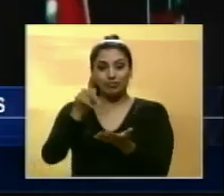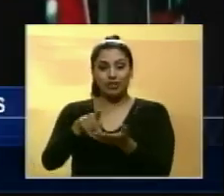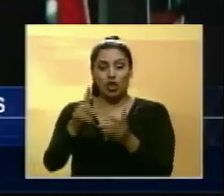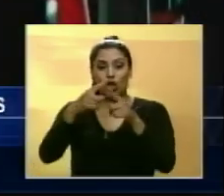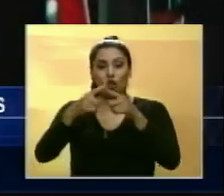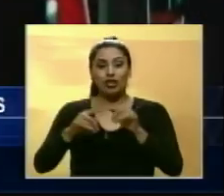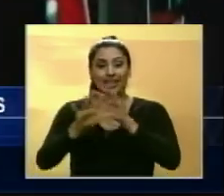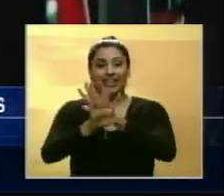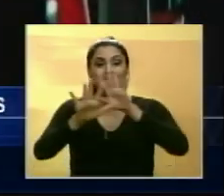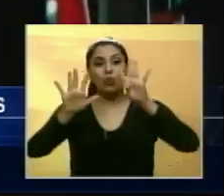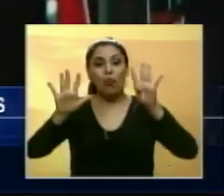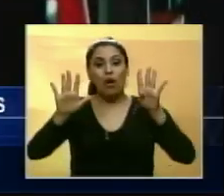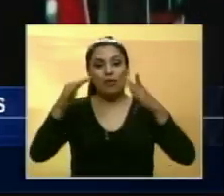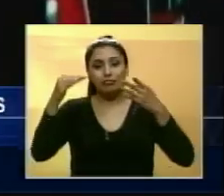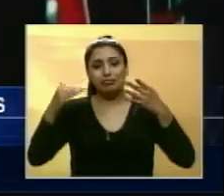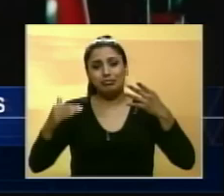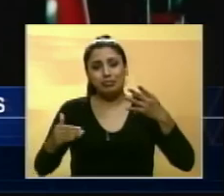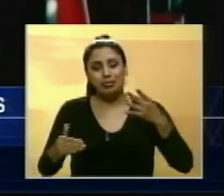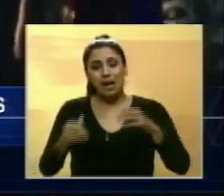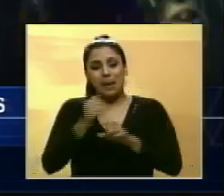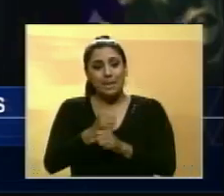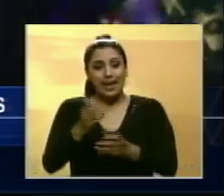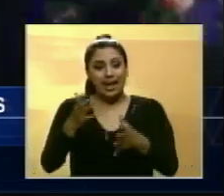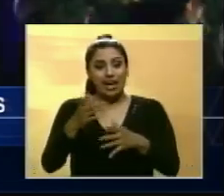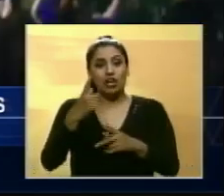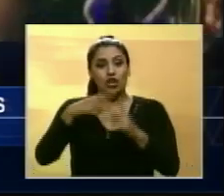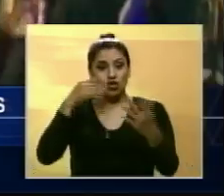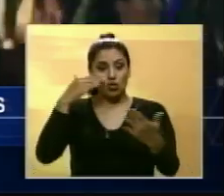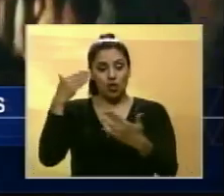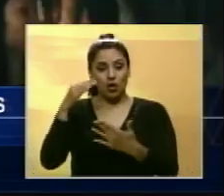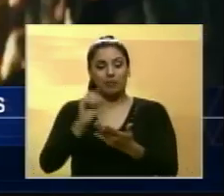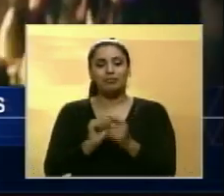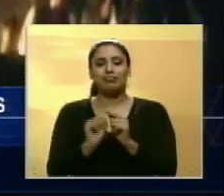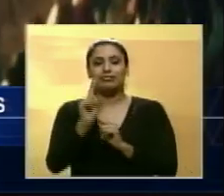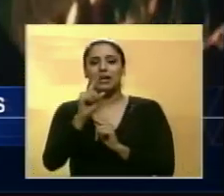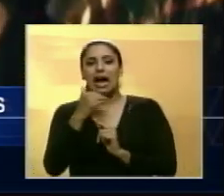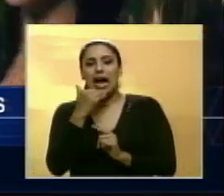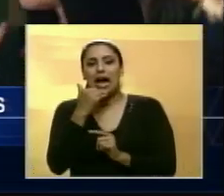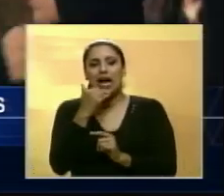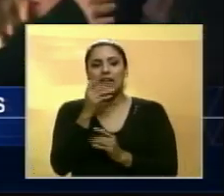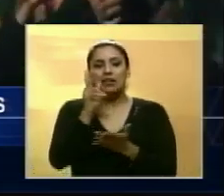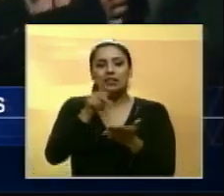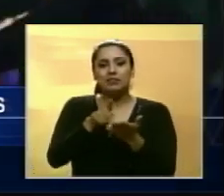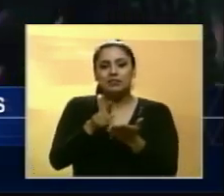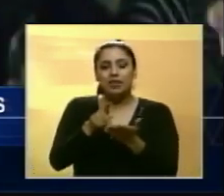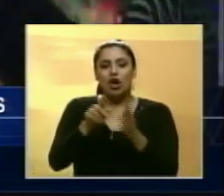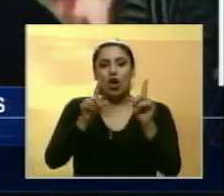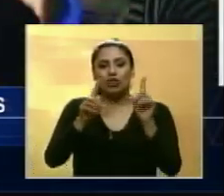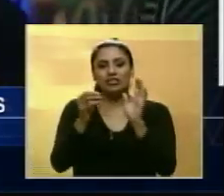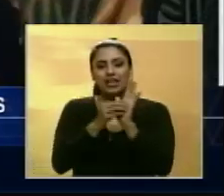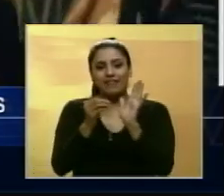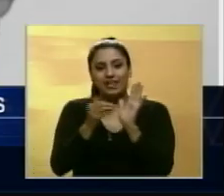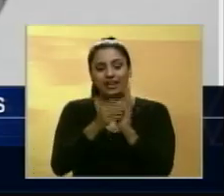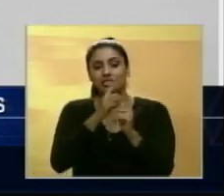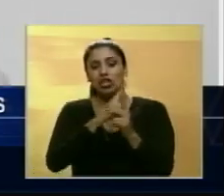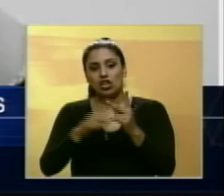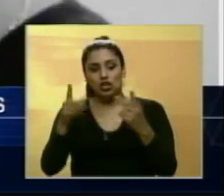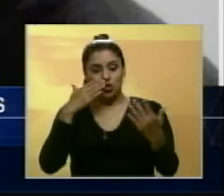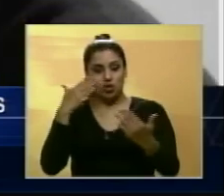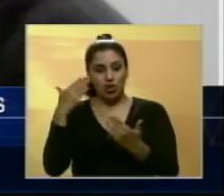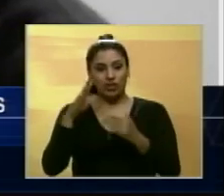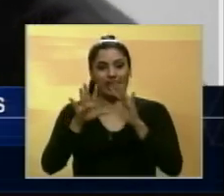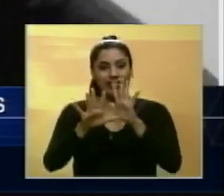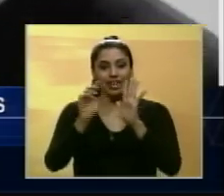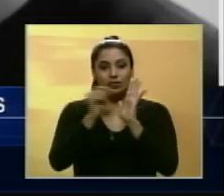un total de 19 menciones, mientras que Justin Bieber aparece como aspirante en 11 categorías, seguido de Drake